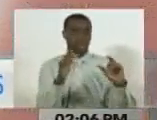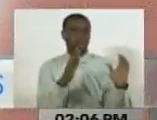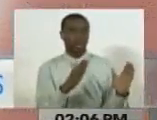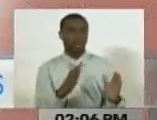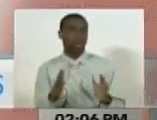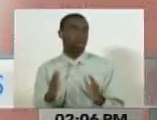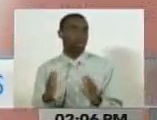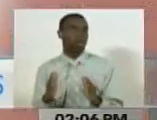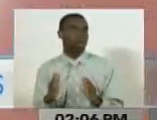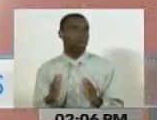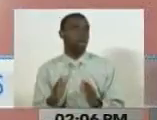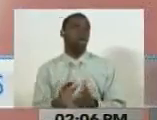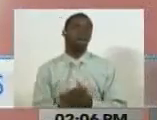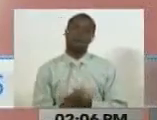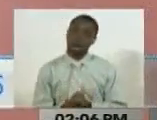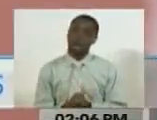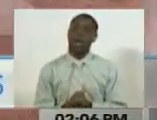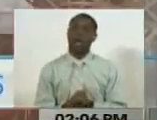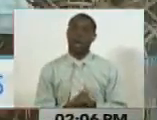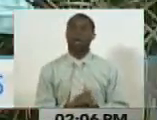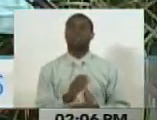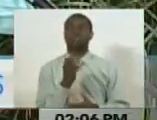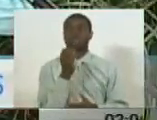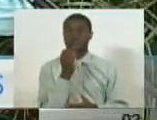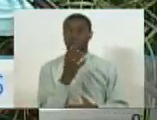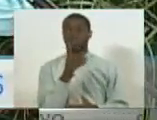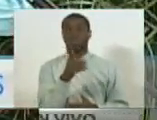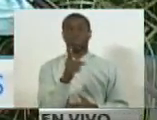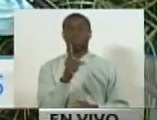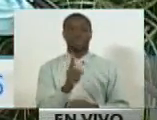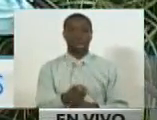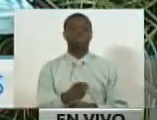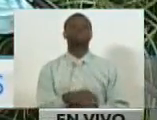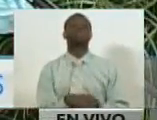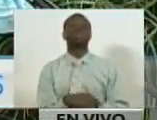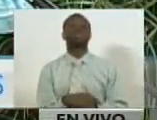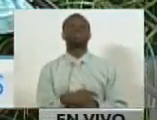Ah, bueno, bueno, bueno, bueno. Yo creo que...